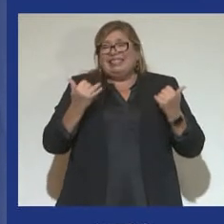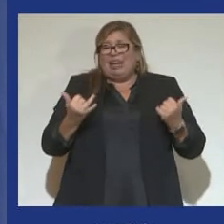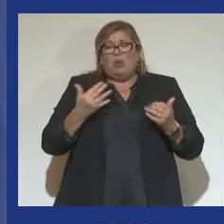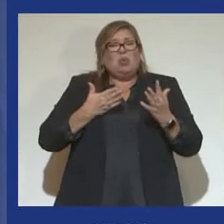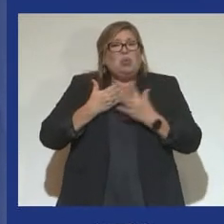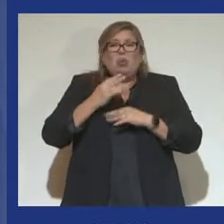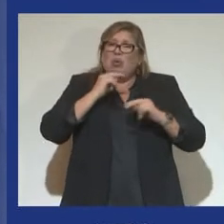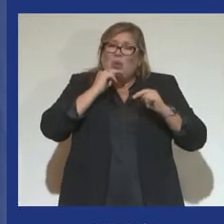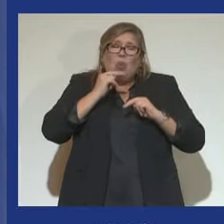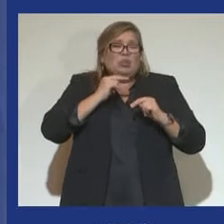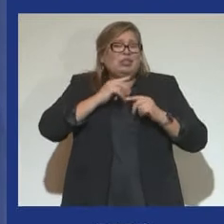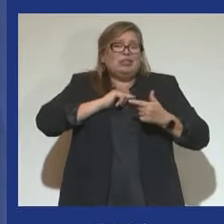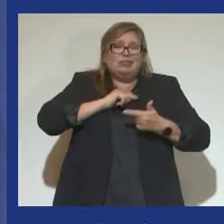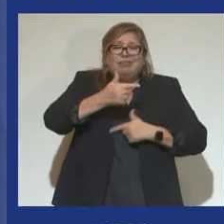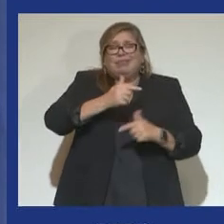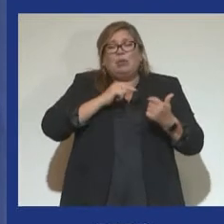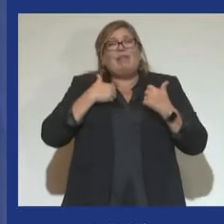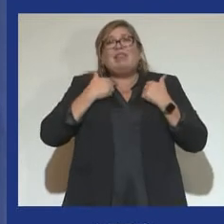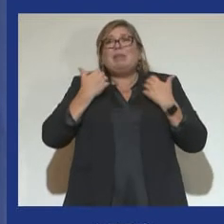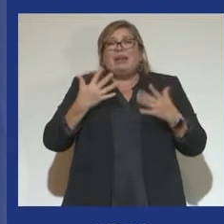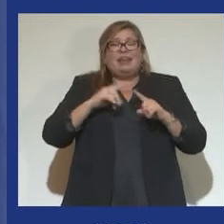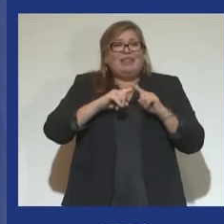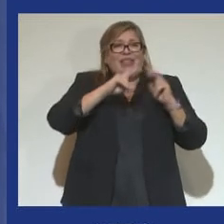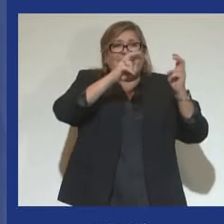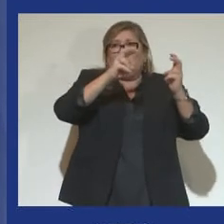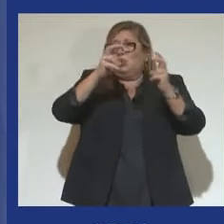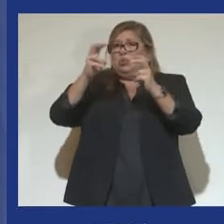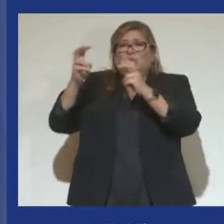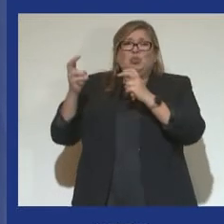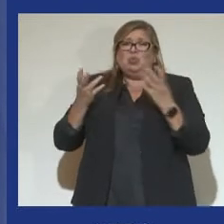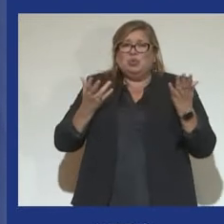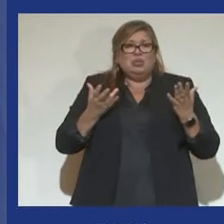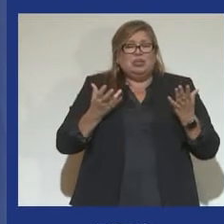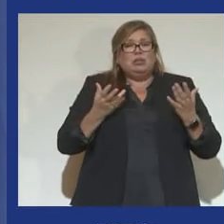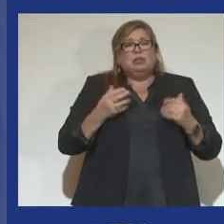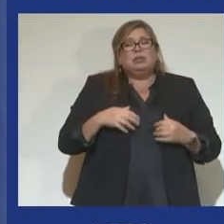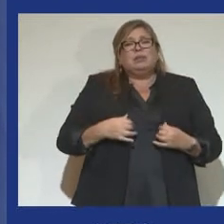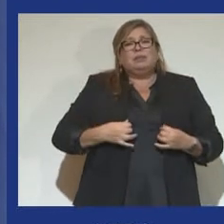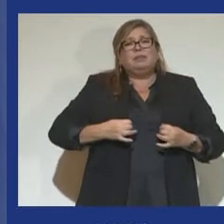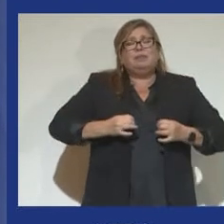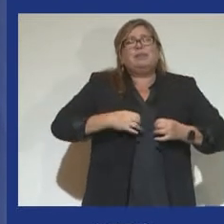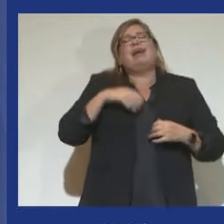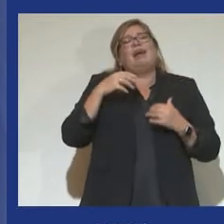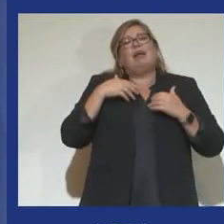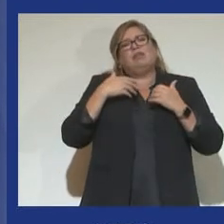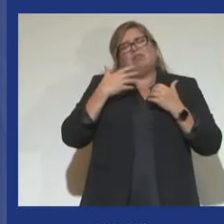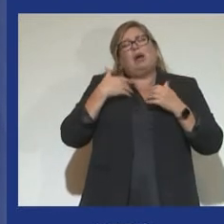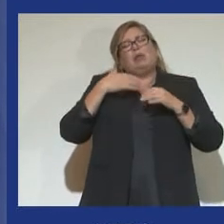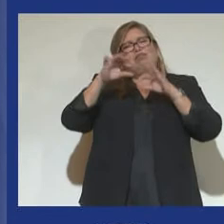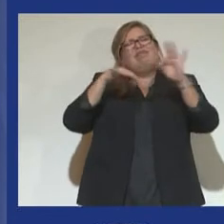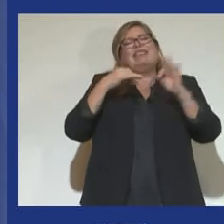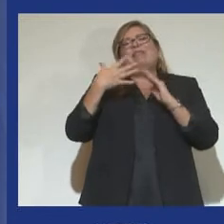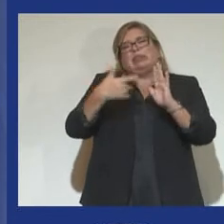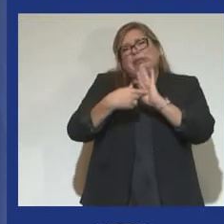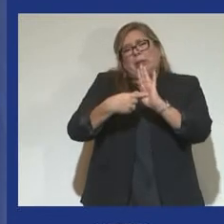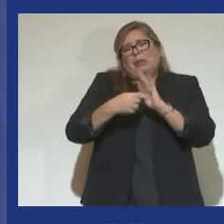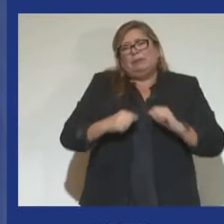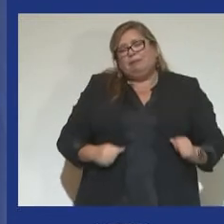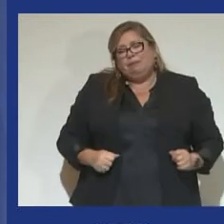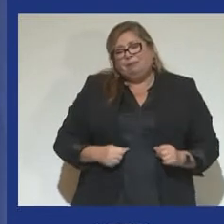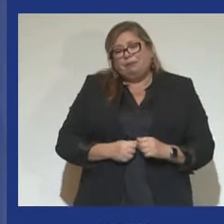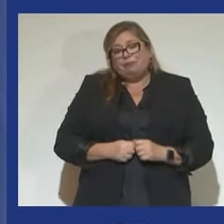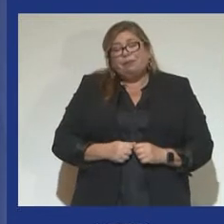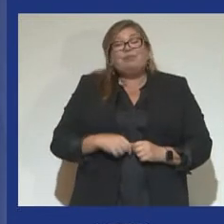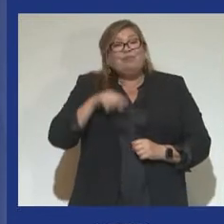negociación hay todo tipo de consideraciones quiero explicárselo bien creo tratar de evitar